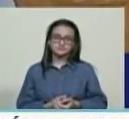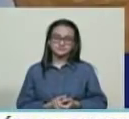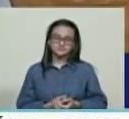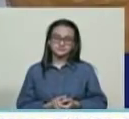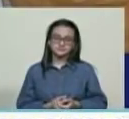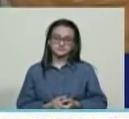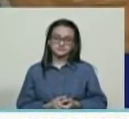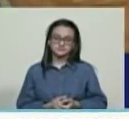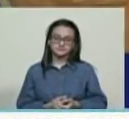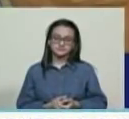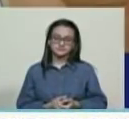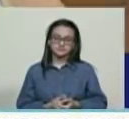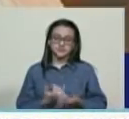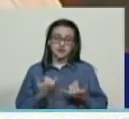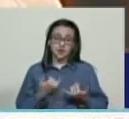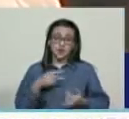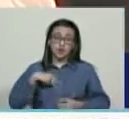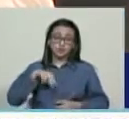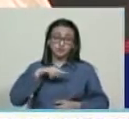Nos toca a nosotros hoy